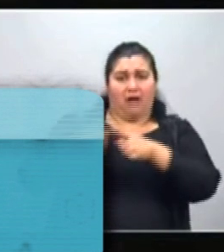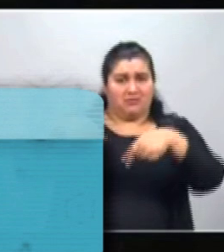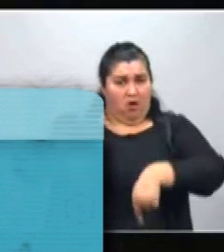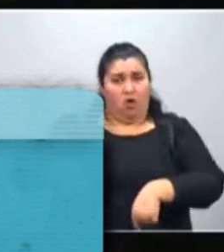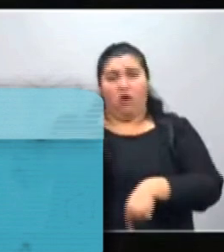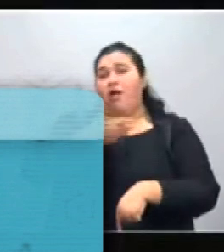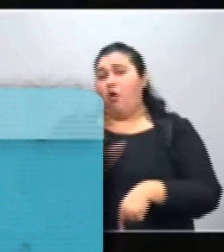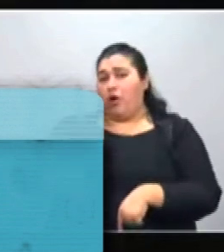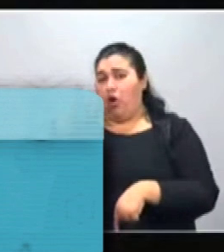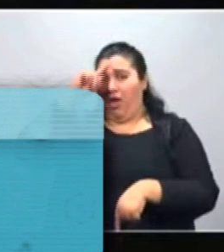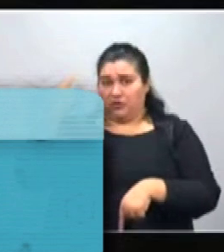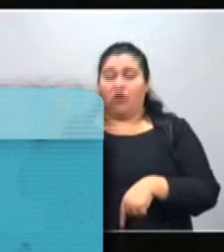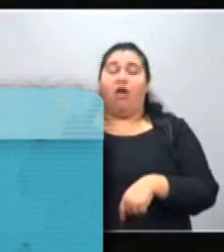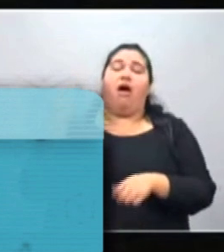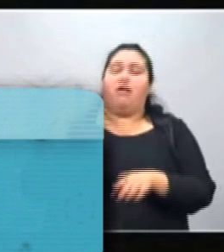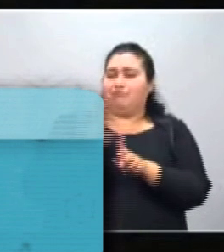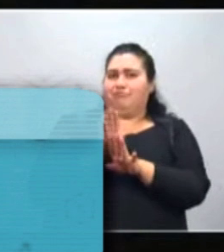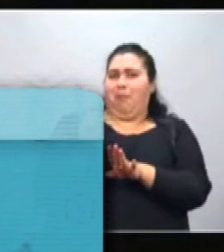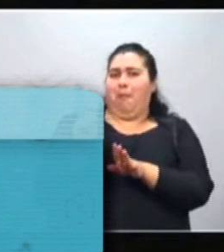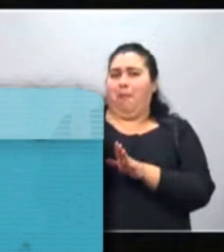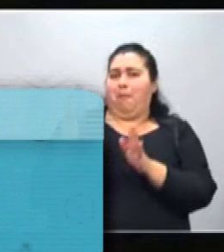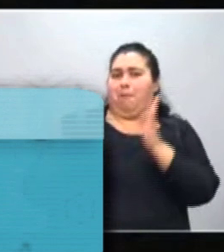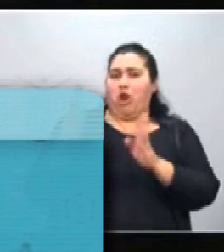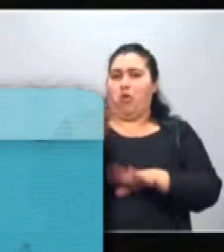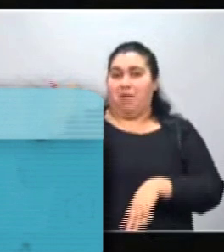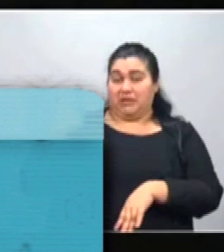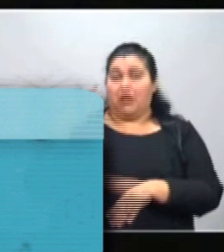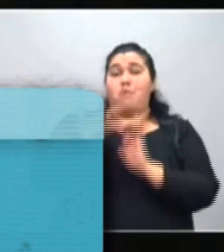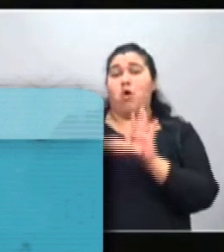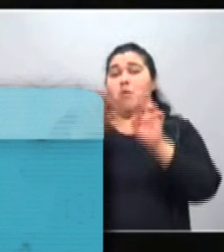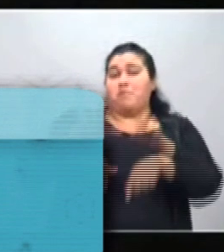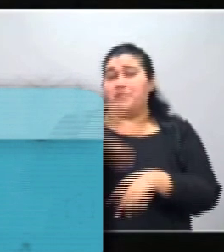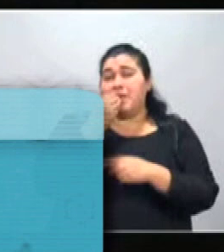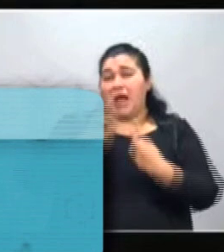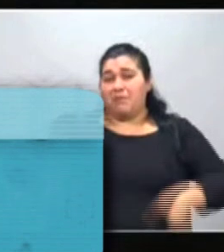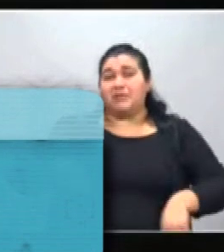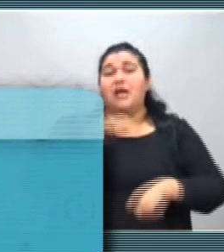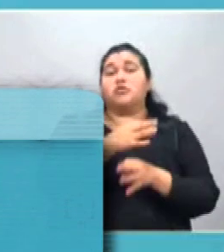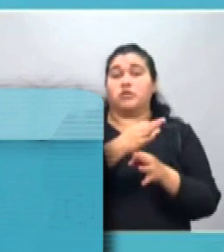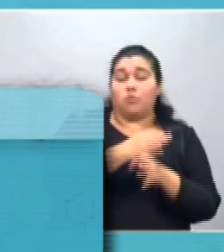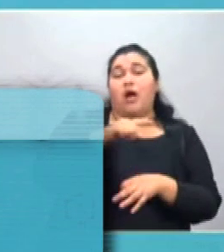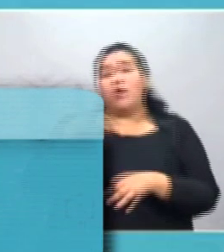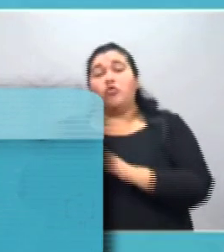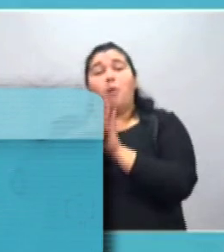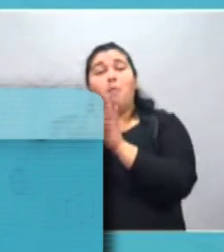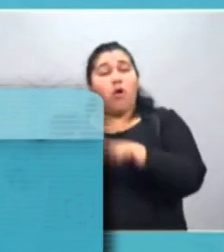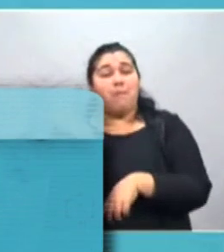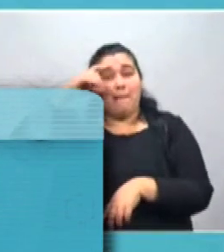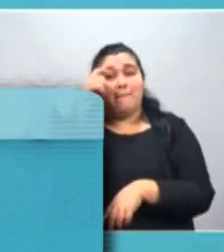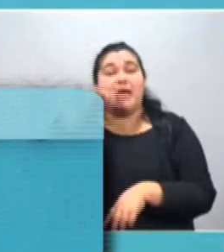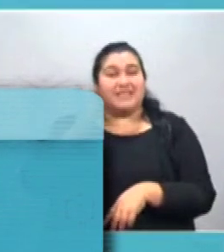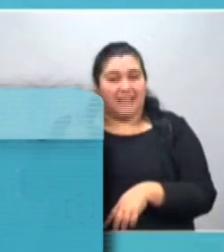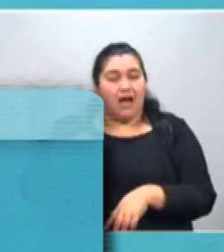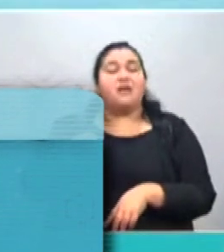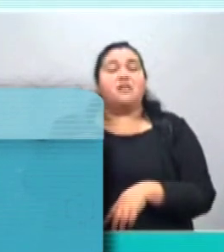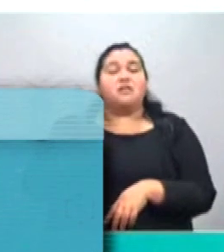Gobierno Nacional hasta el periodo pasado para los programas del Servicio Alimentario Escolar y el programa MESA. Nos han dejado de